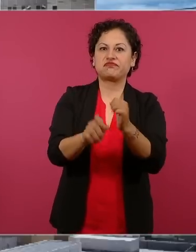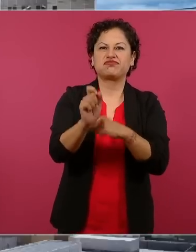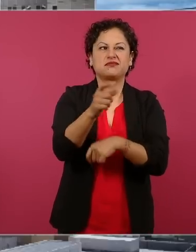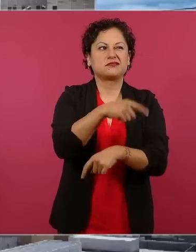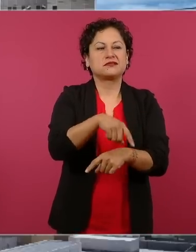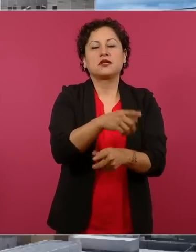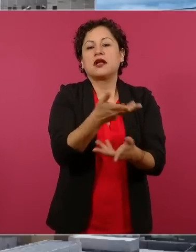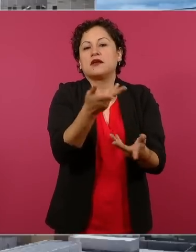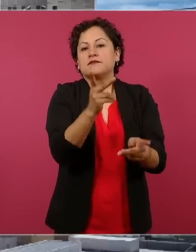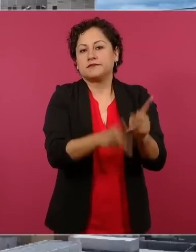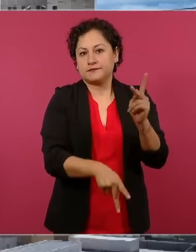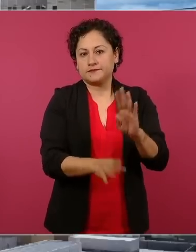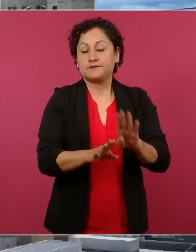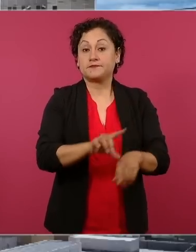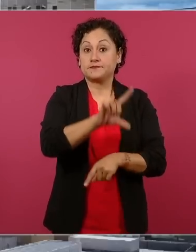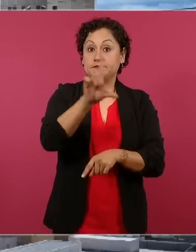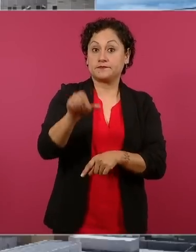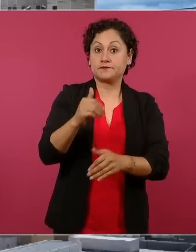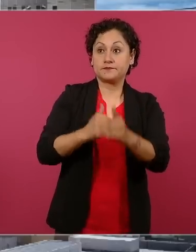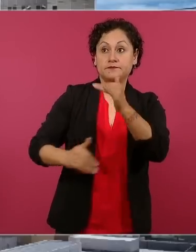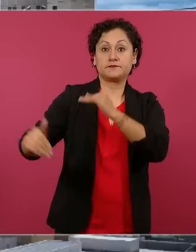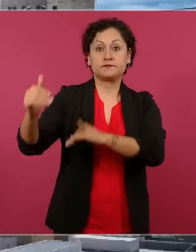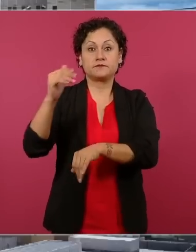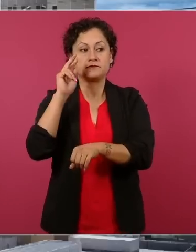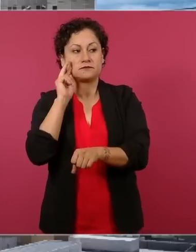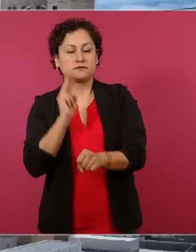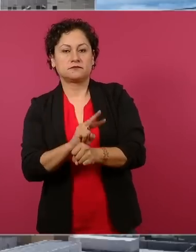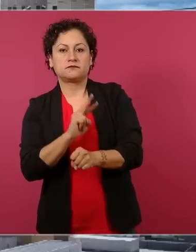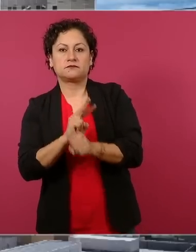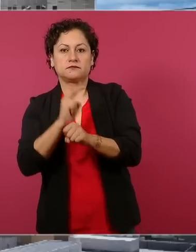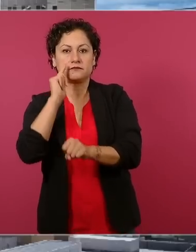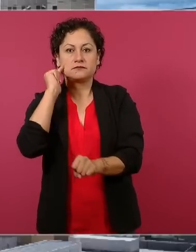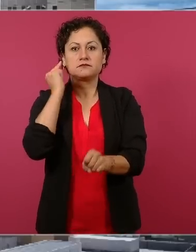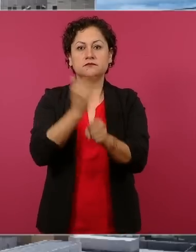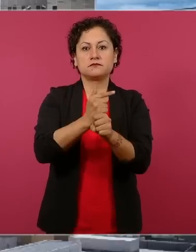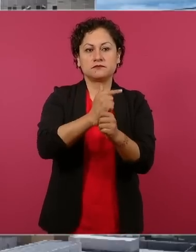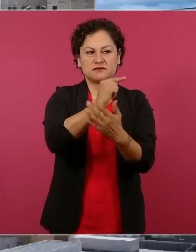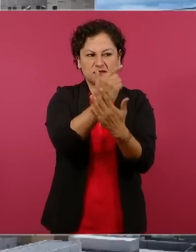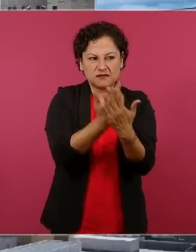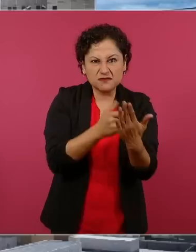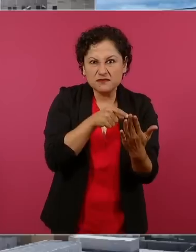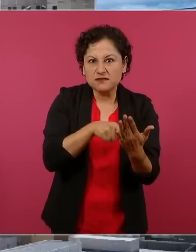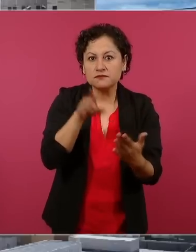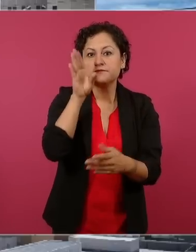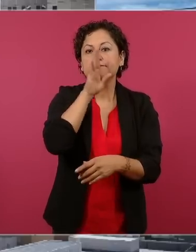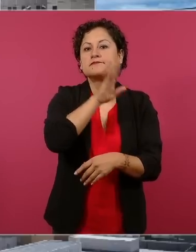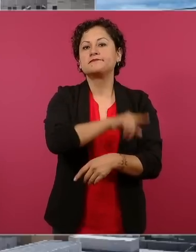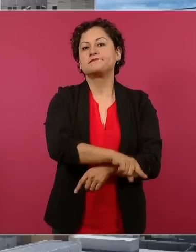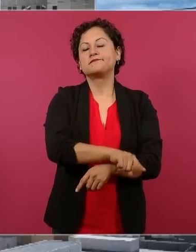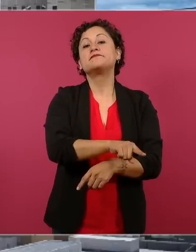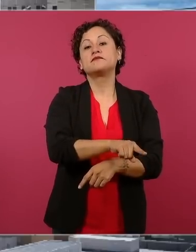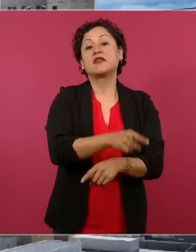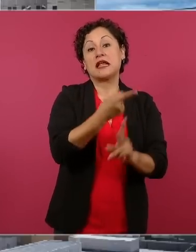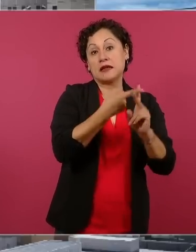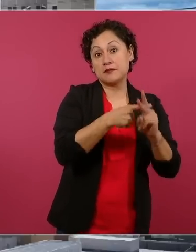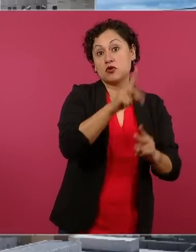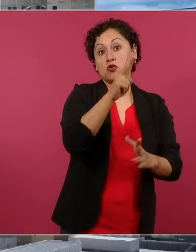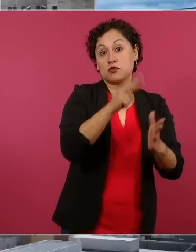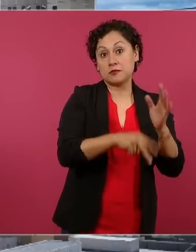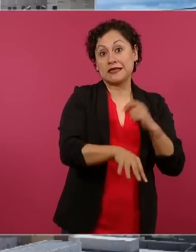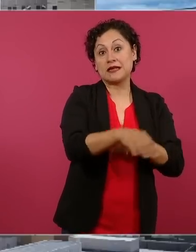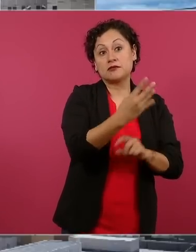equipado. La Auditoría Superior de la Federación detectó anomalías en la licitación y esa construcción iniciada en 2014